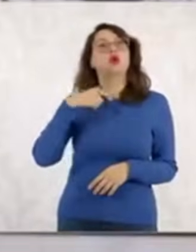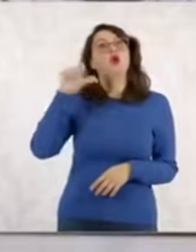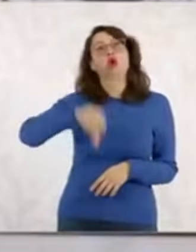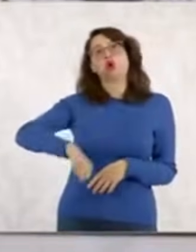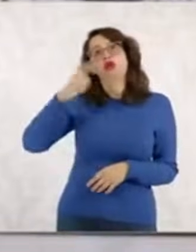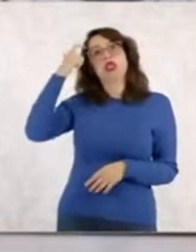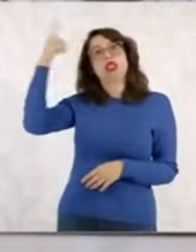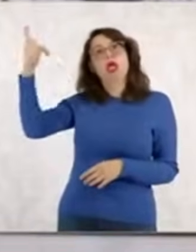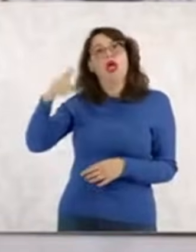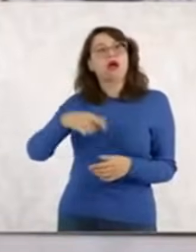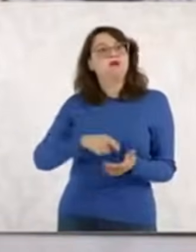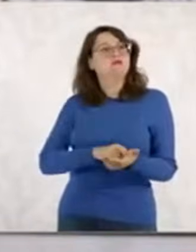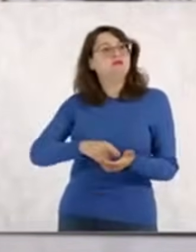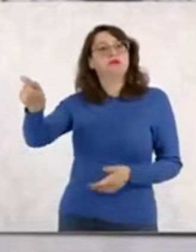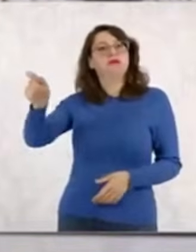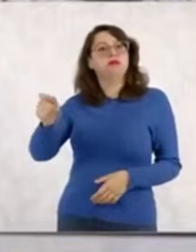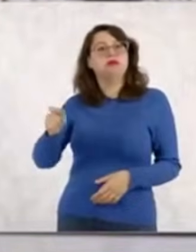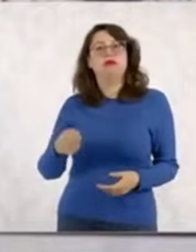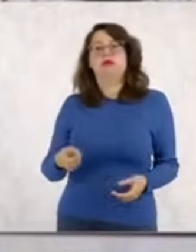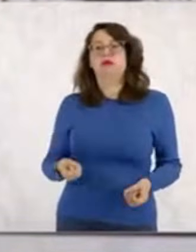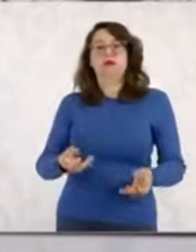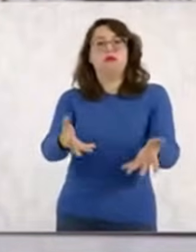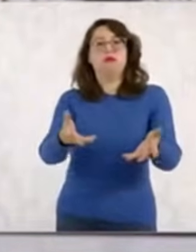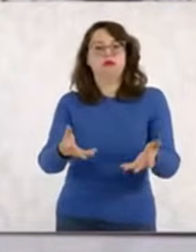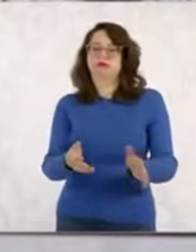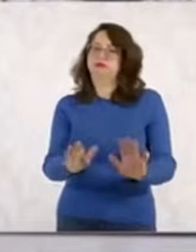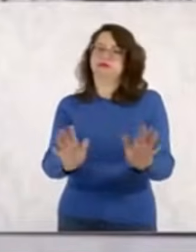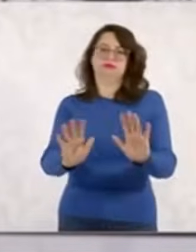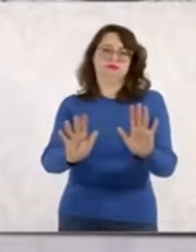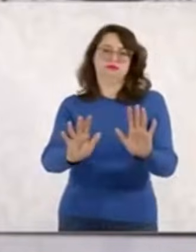otro, sino son decisiones trabajadas.